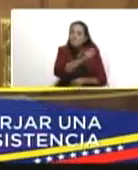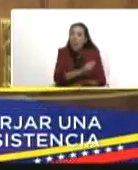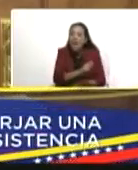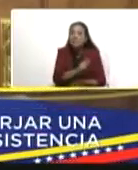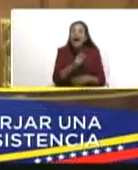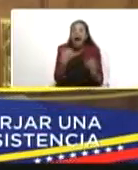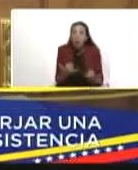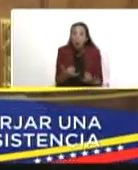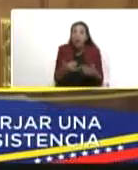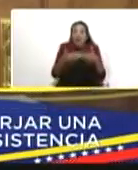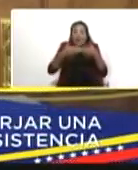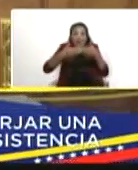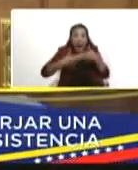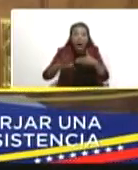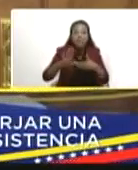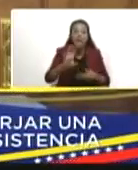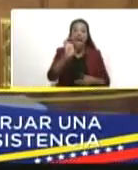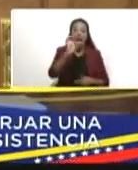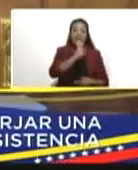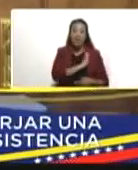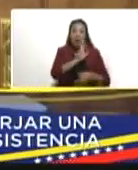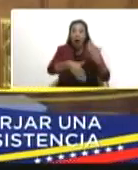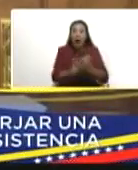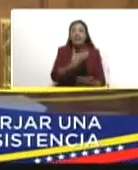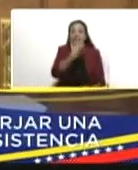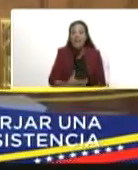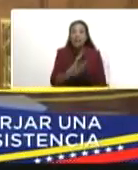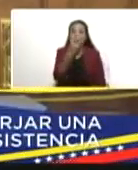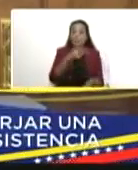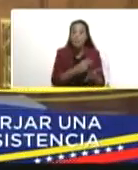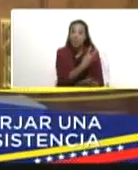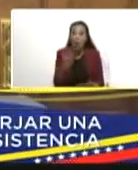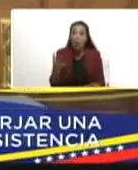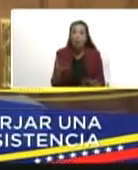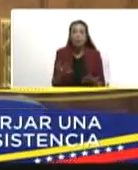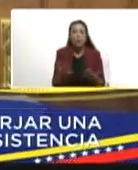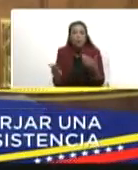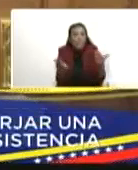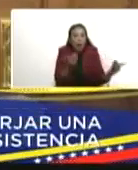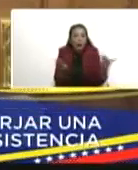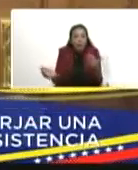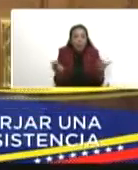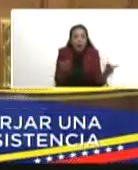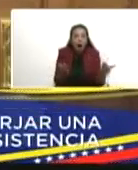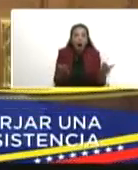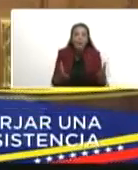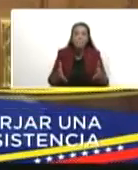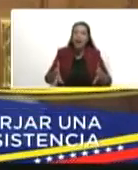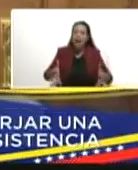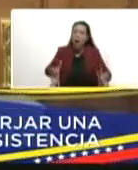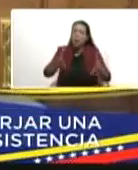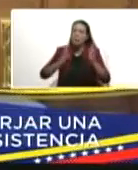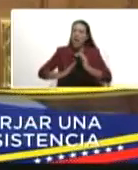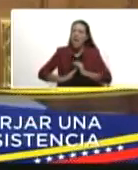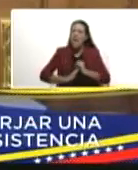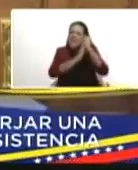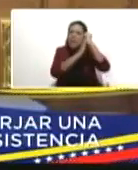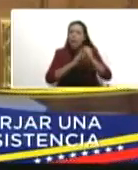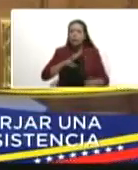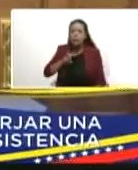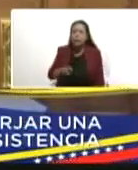por delante se parecen mucho a ese pequeño trama tramo que nos resta para coronar la Cumbre de una